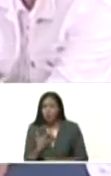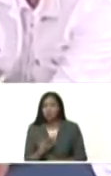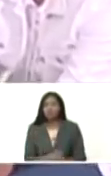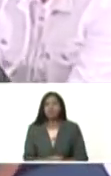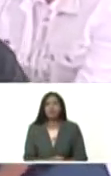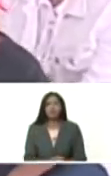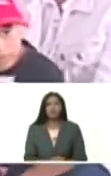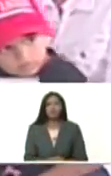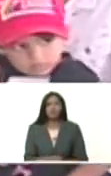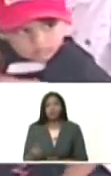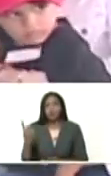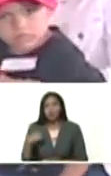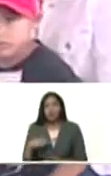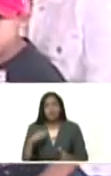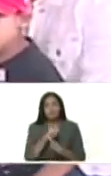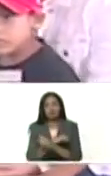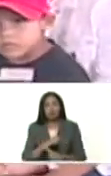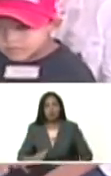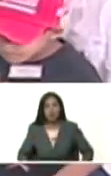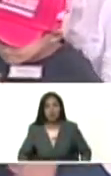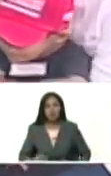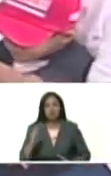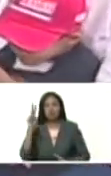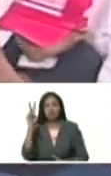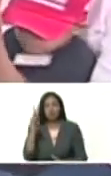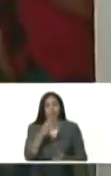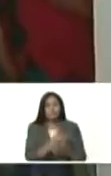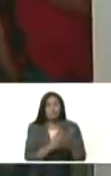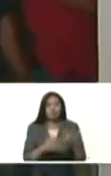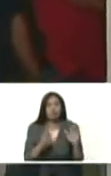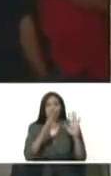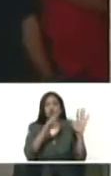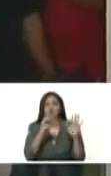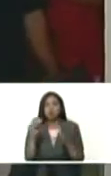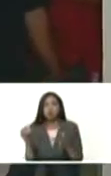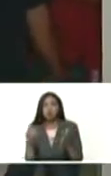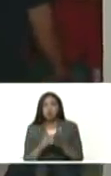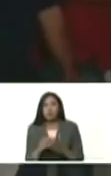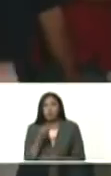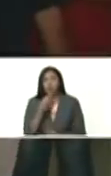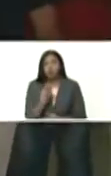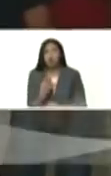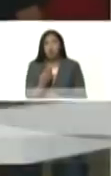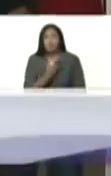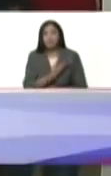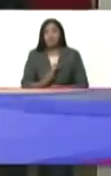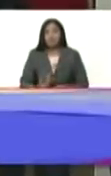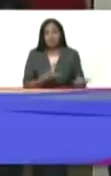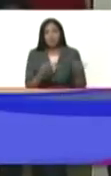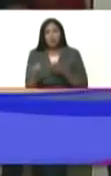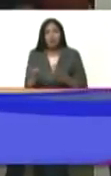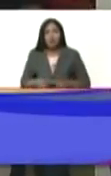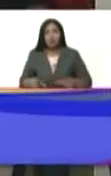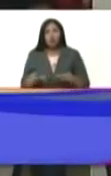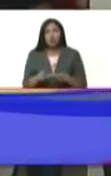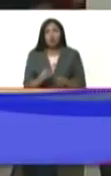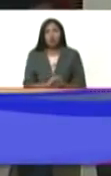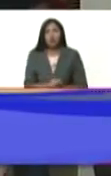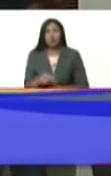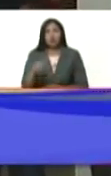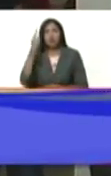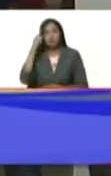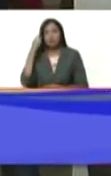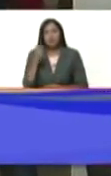tener en Portuguesa el hito 2.800.000? Bueno, en primer lugar, presidente, bienvenido a nuestro estado en este día